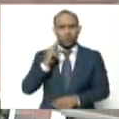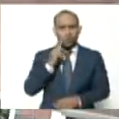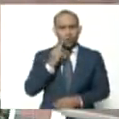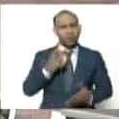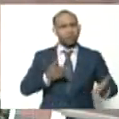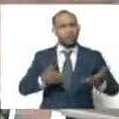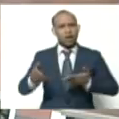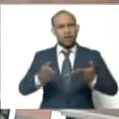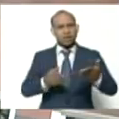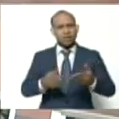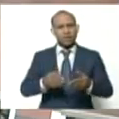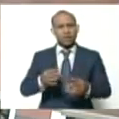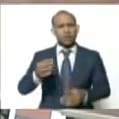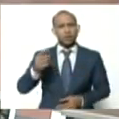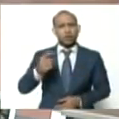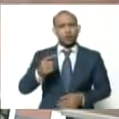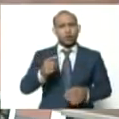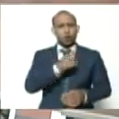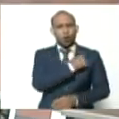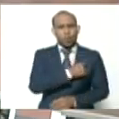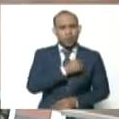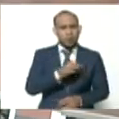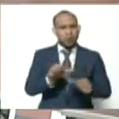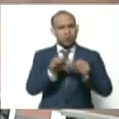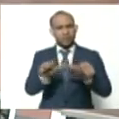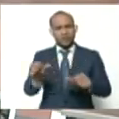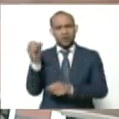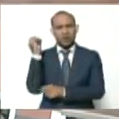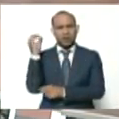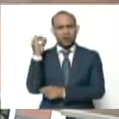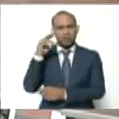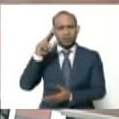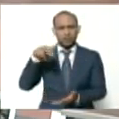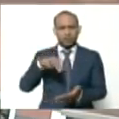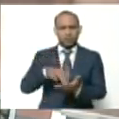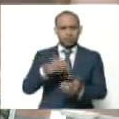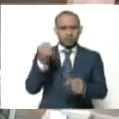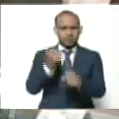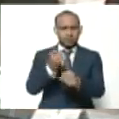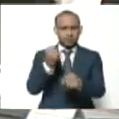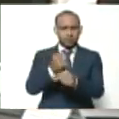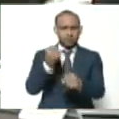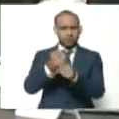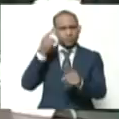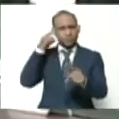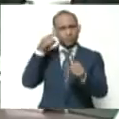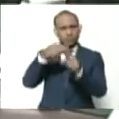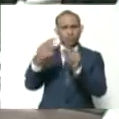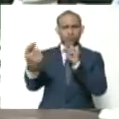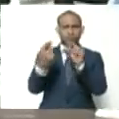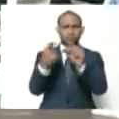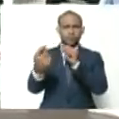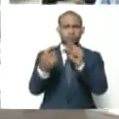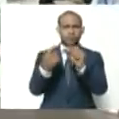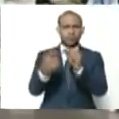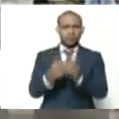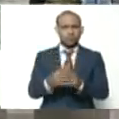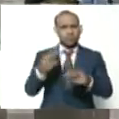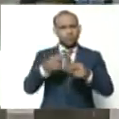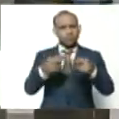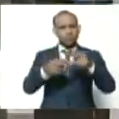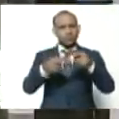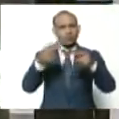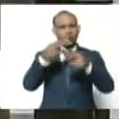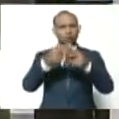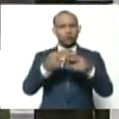al servicio de las comisiones permanentes de la Asamblea Nacional para el trabajo, la discusión y la